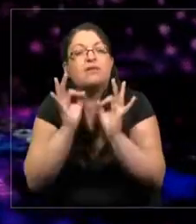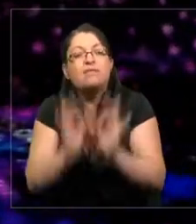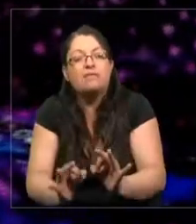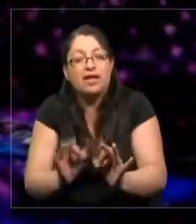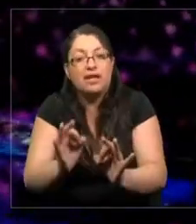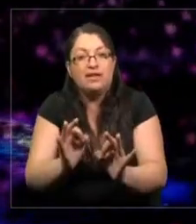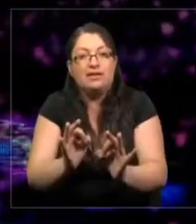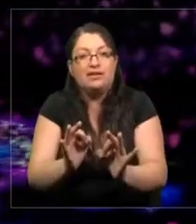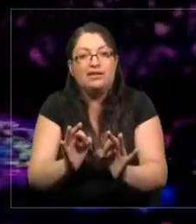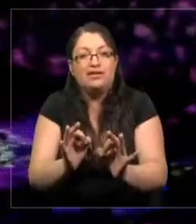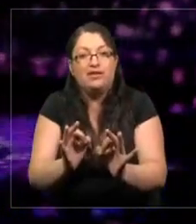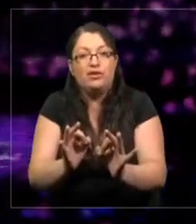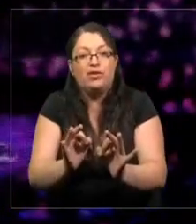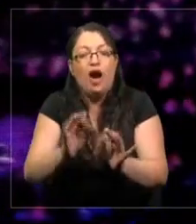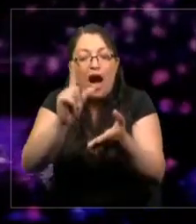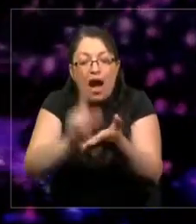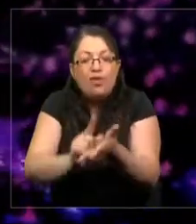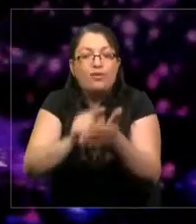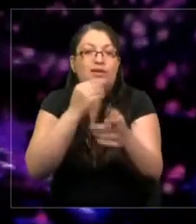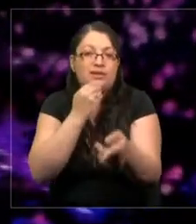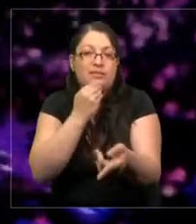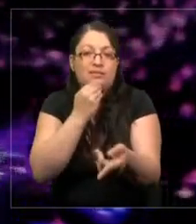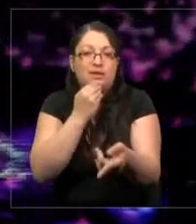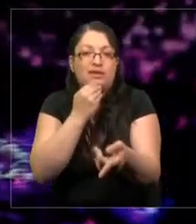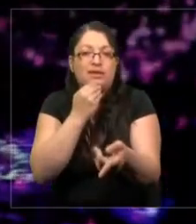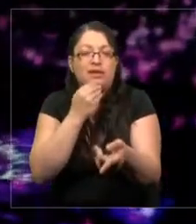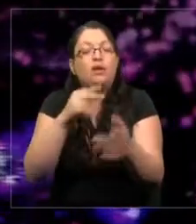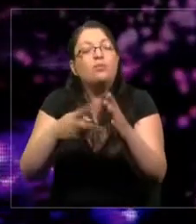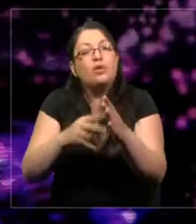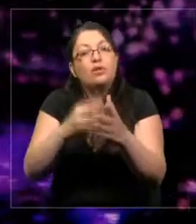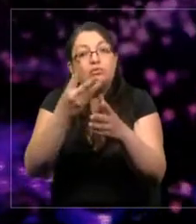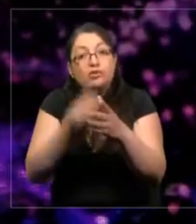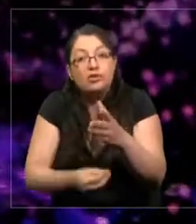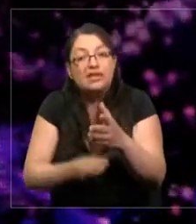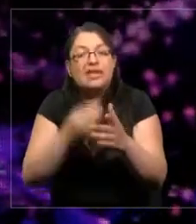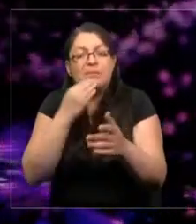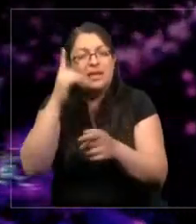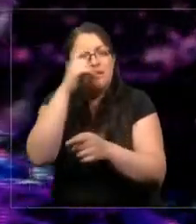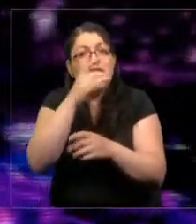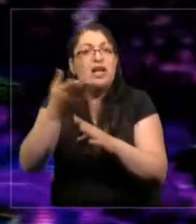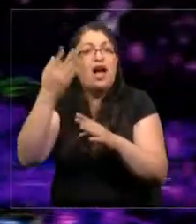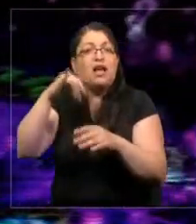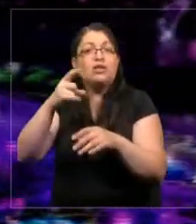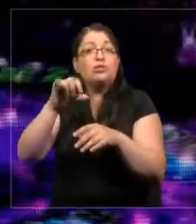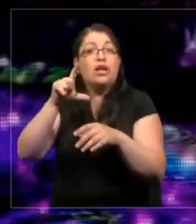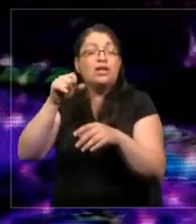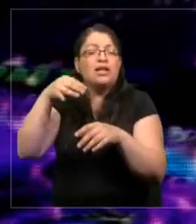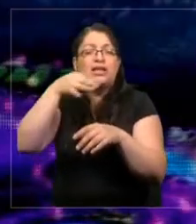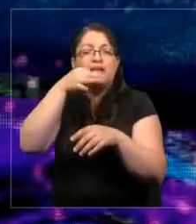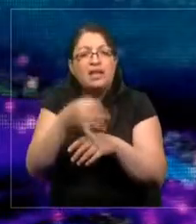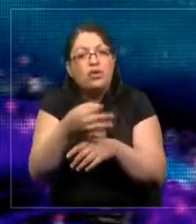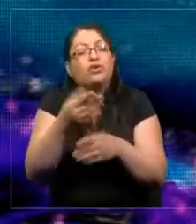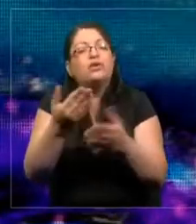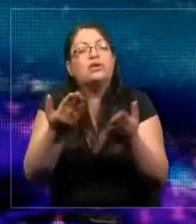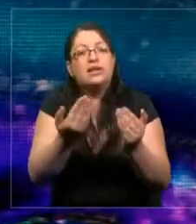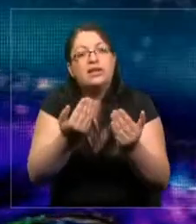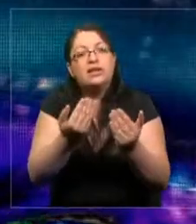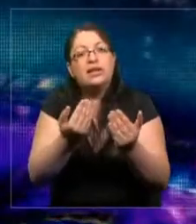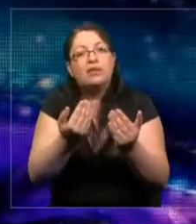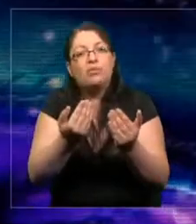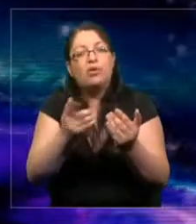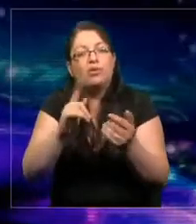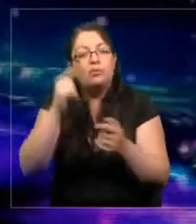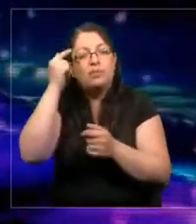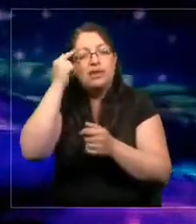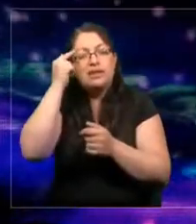posicionadas en los territorios tienen que ser soluciones complejas ya lo mencionó giuliana adelante tenemos que salir de ese